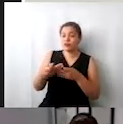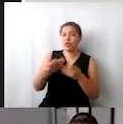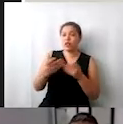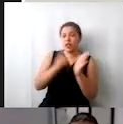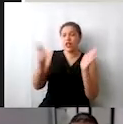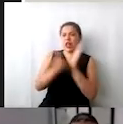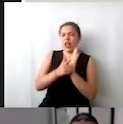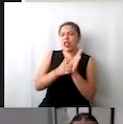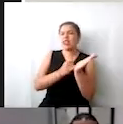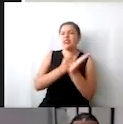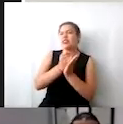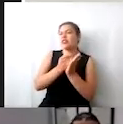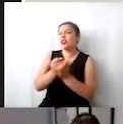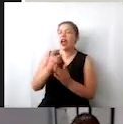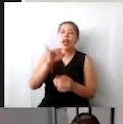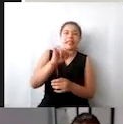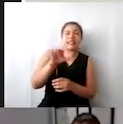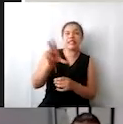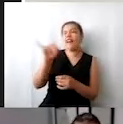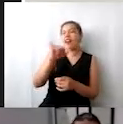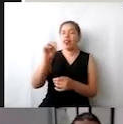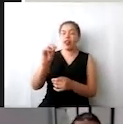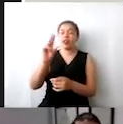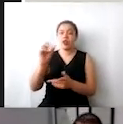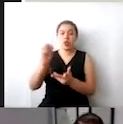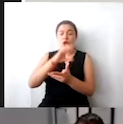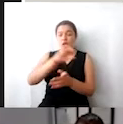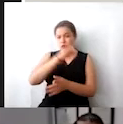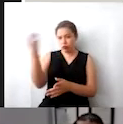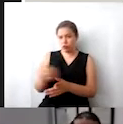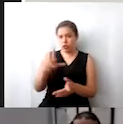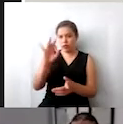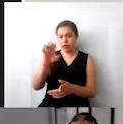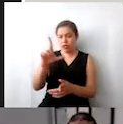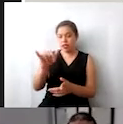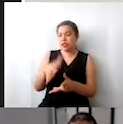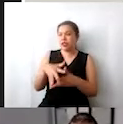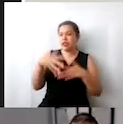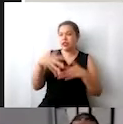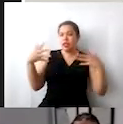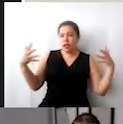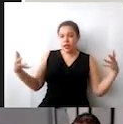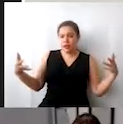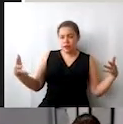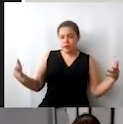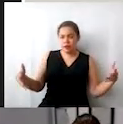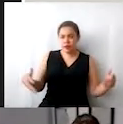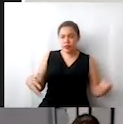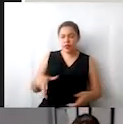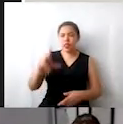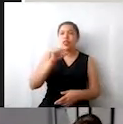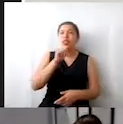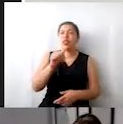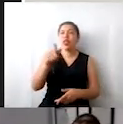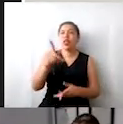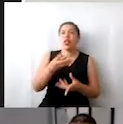no debemos distinguir. Y las obligaciones fiscales son amplísimas, desde no presentar a tiempo